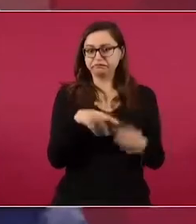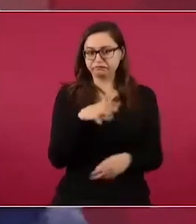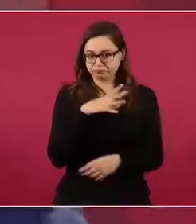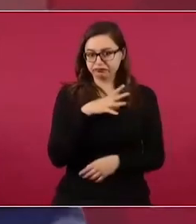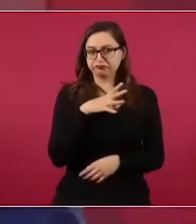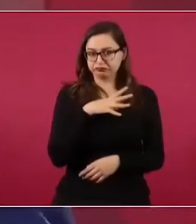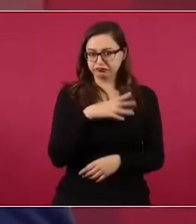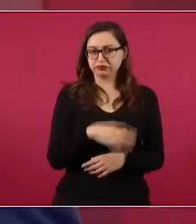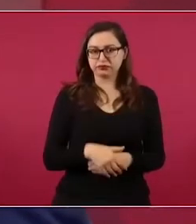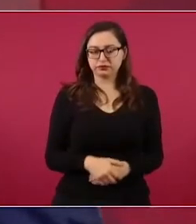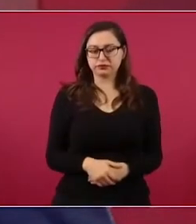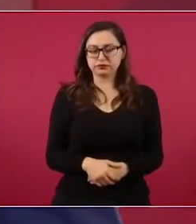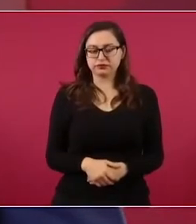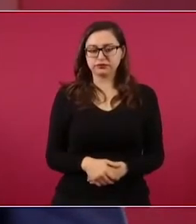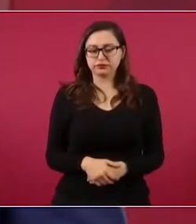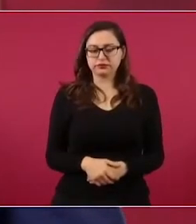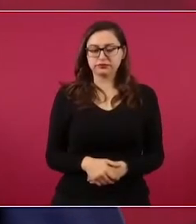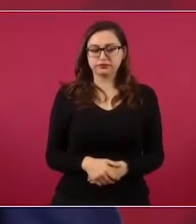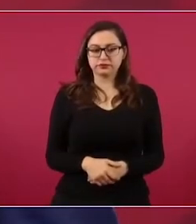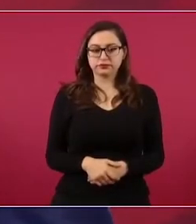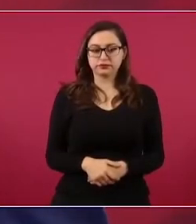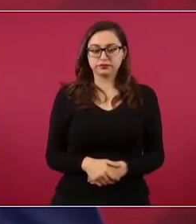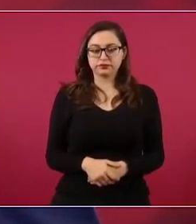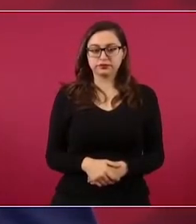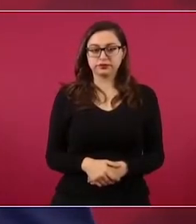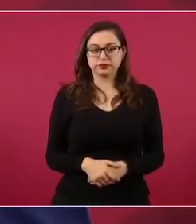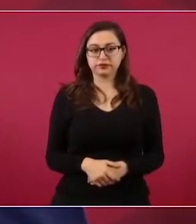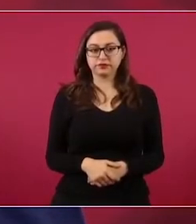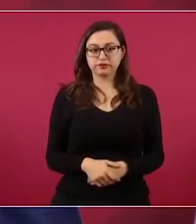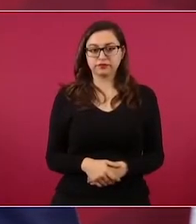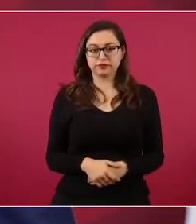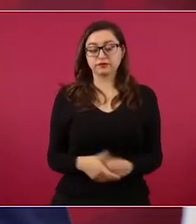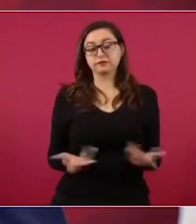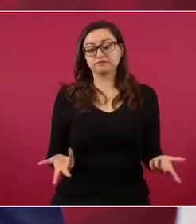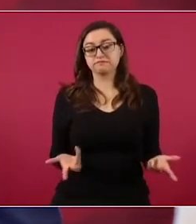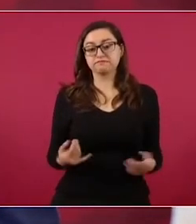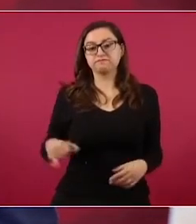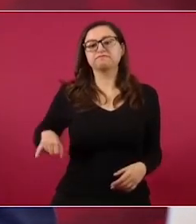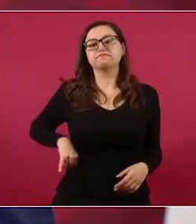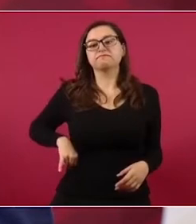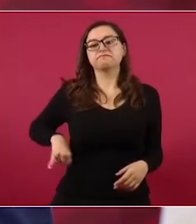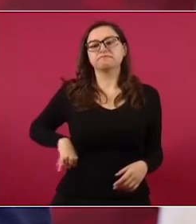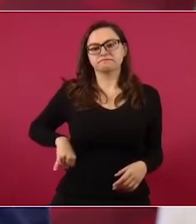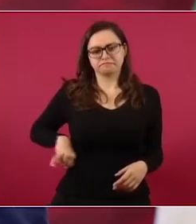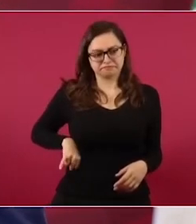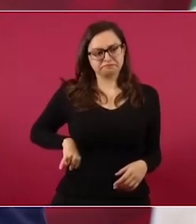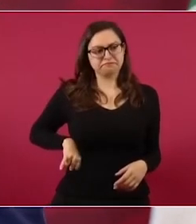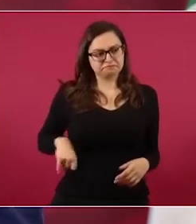Lo interesante es que se manifiesten.